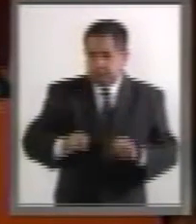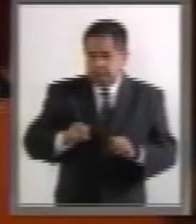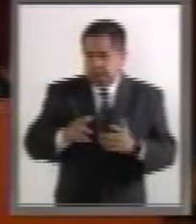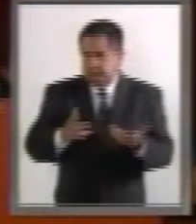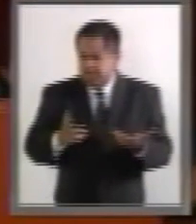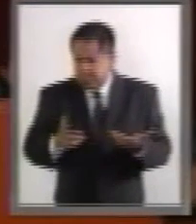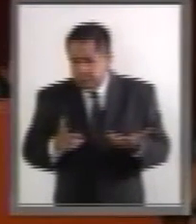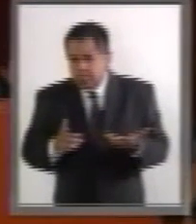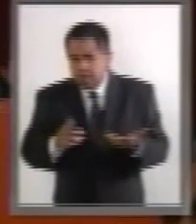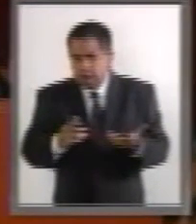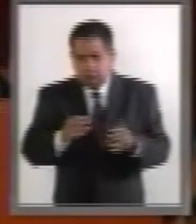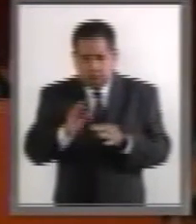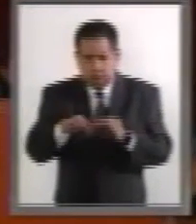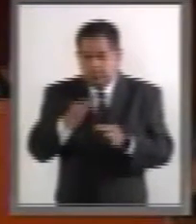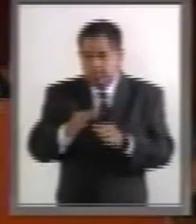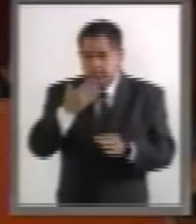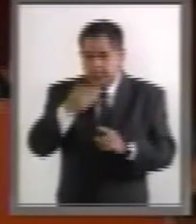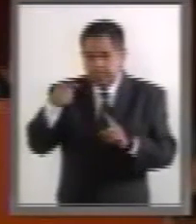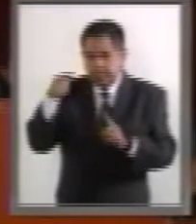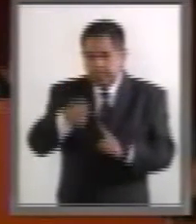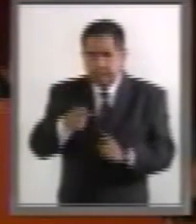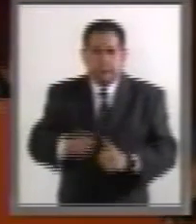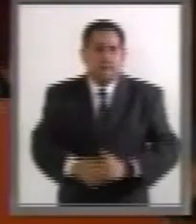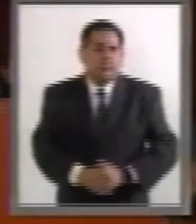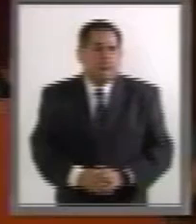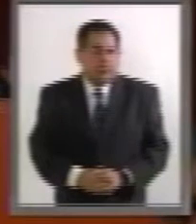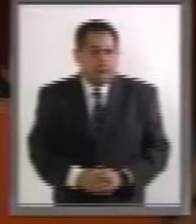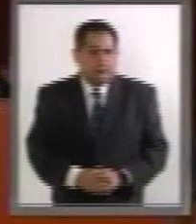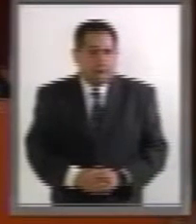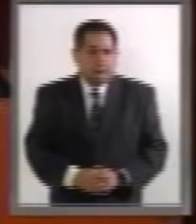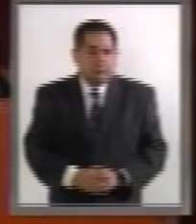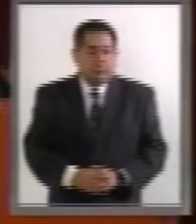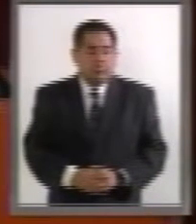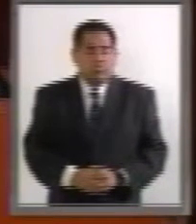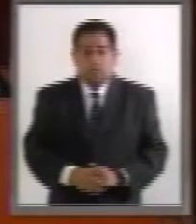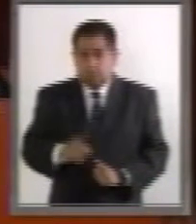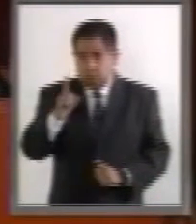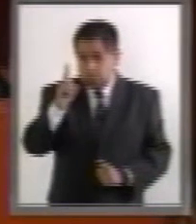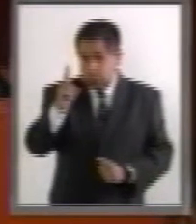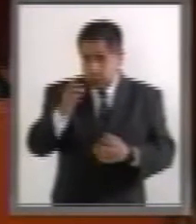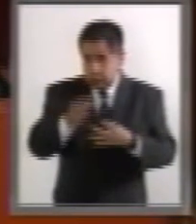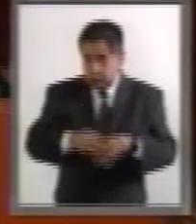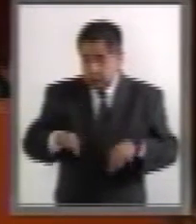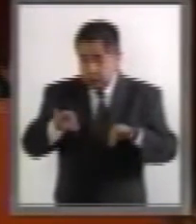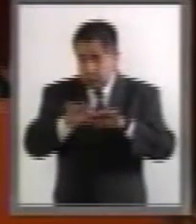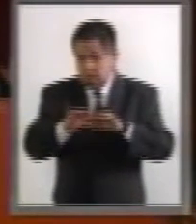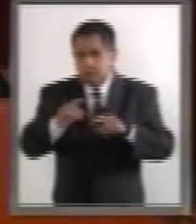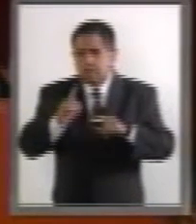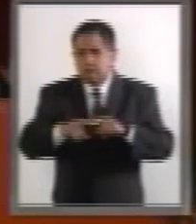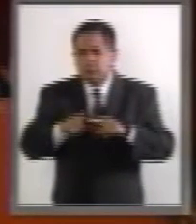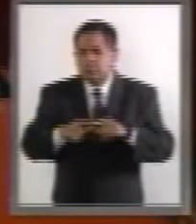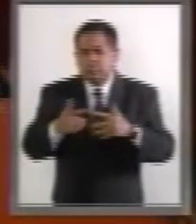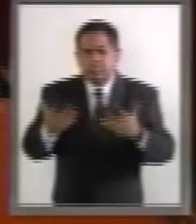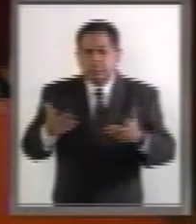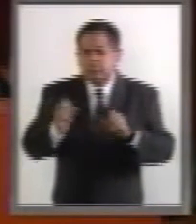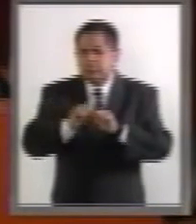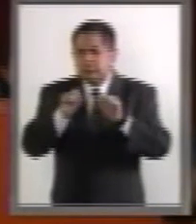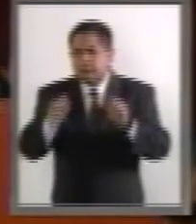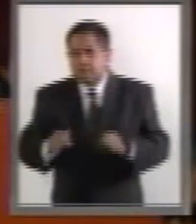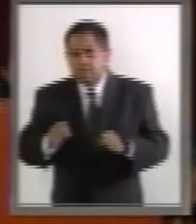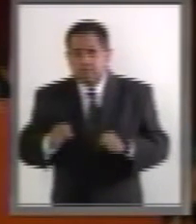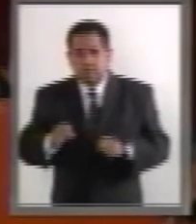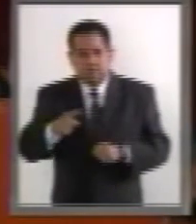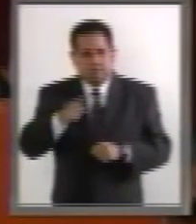con el objetivo de su creación. Uno de los puntos más importantes de este sistema son los